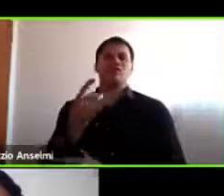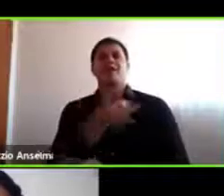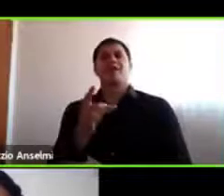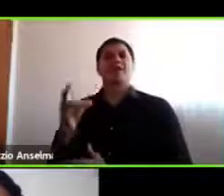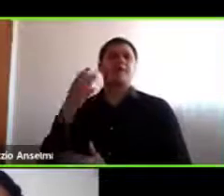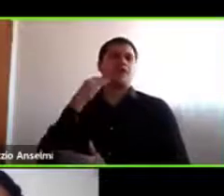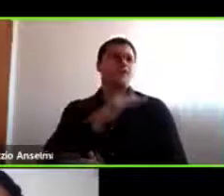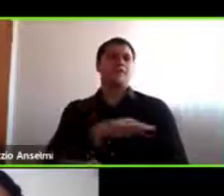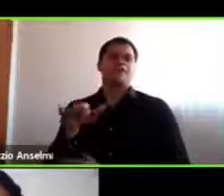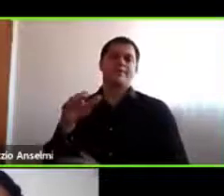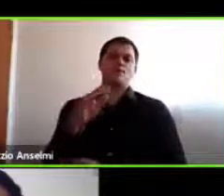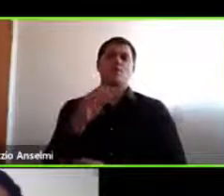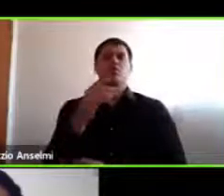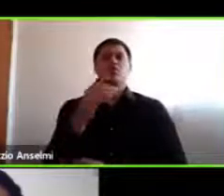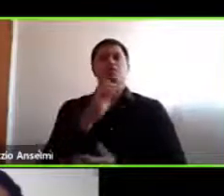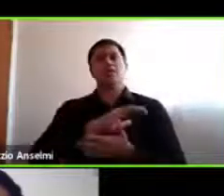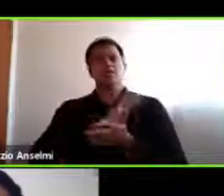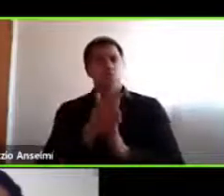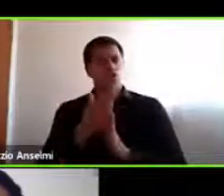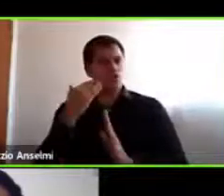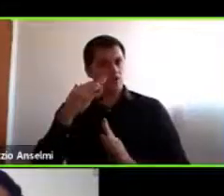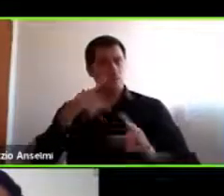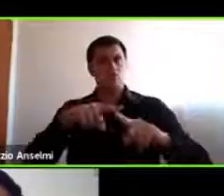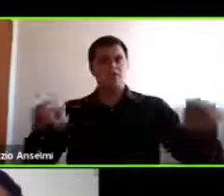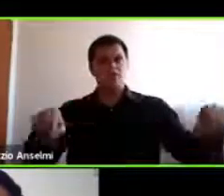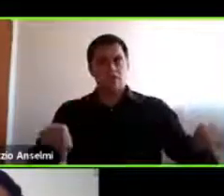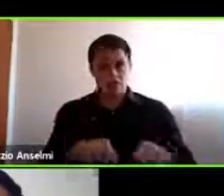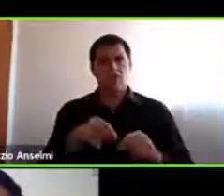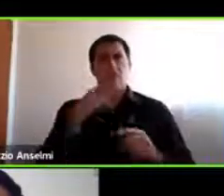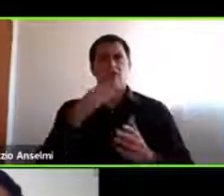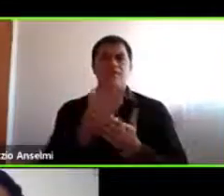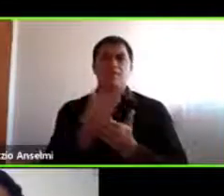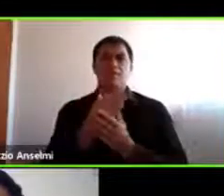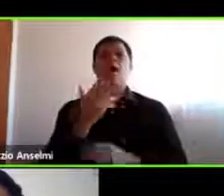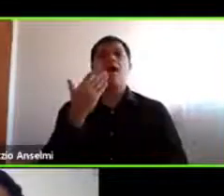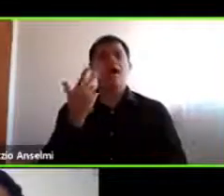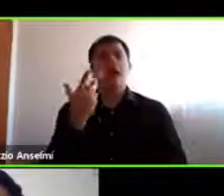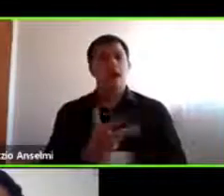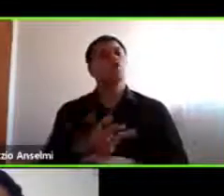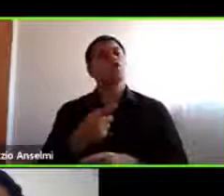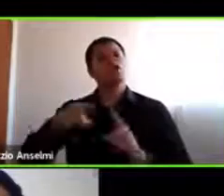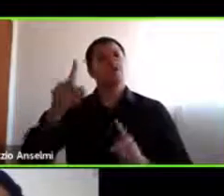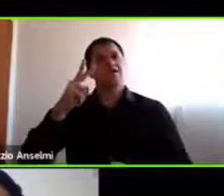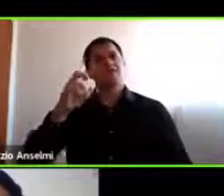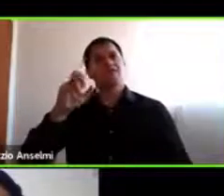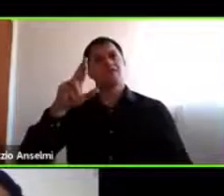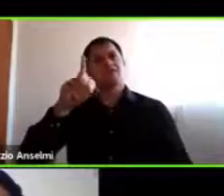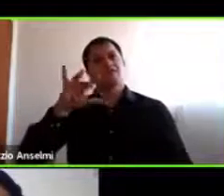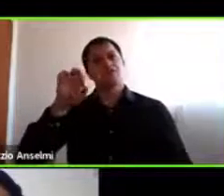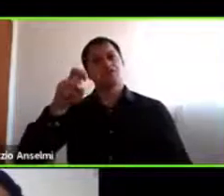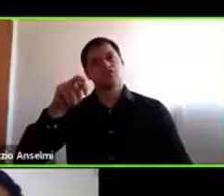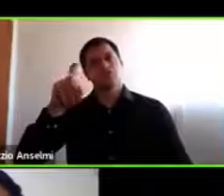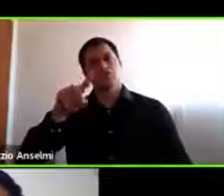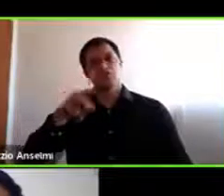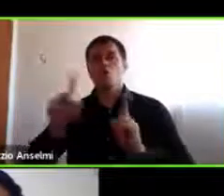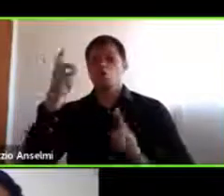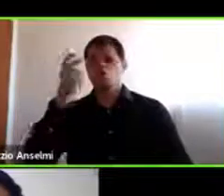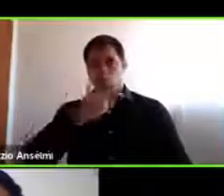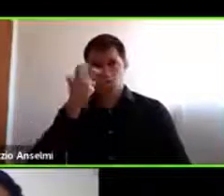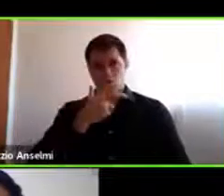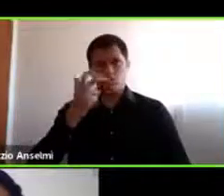salón o de un colegio esa es una capacidad en línea que existe en otras versiones de otros idiomas y que